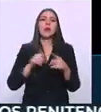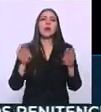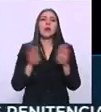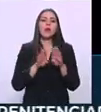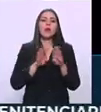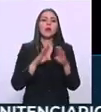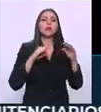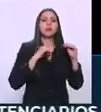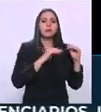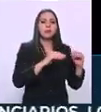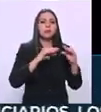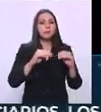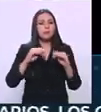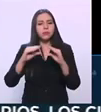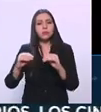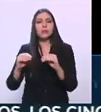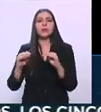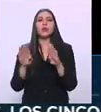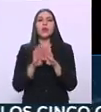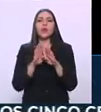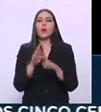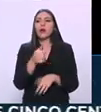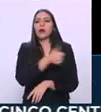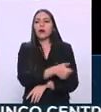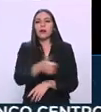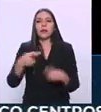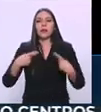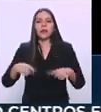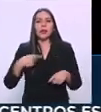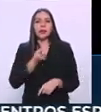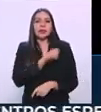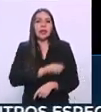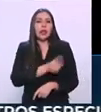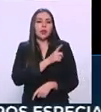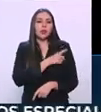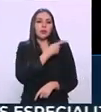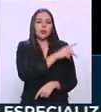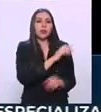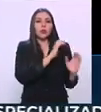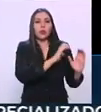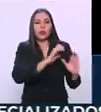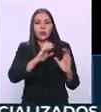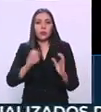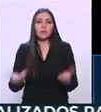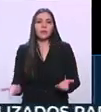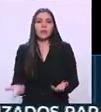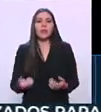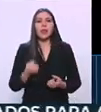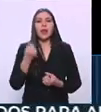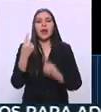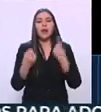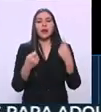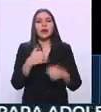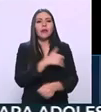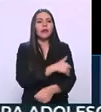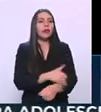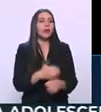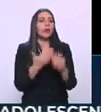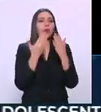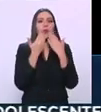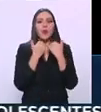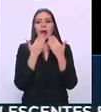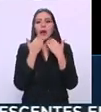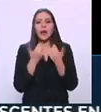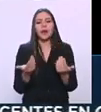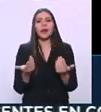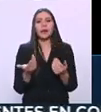promoción del autocuidado de la salud, pero claro, si las familias no tienen acceso fácil, tan fácil como a